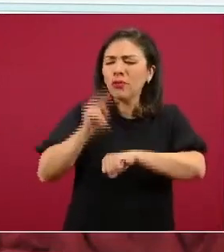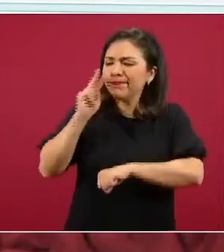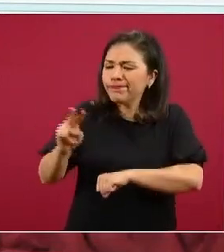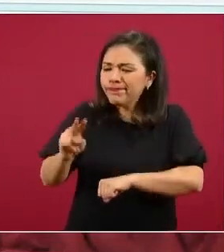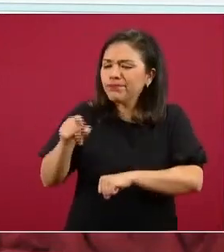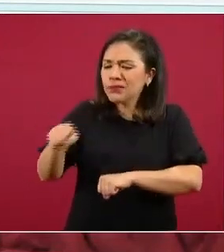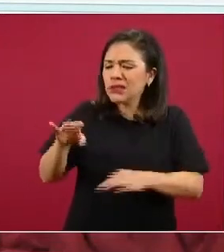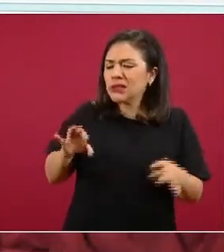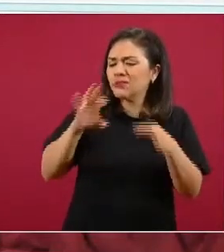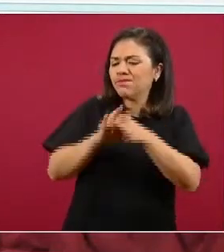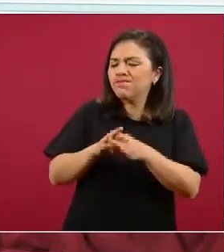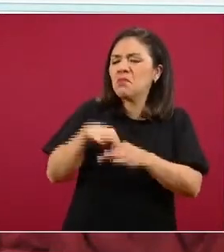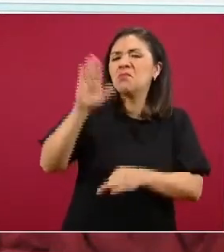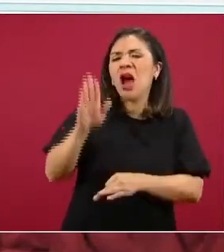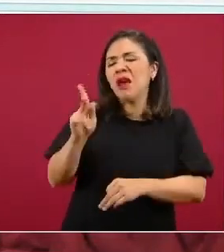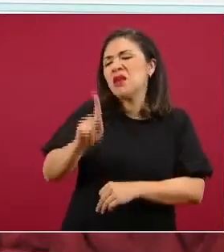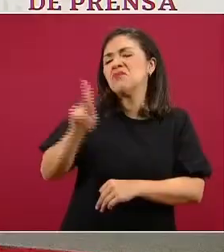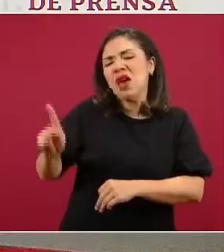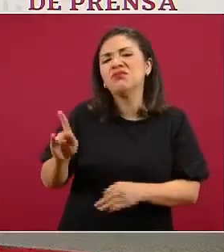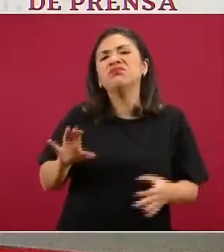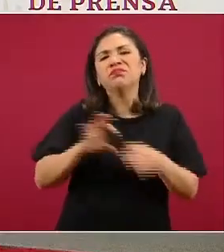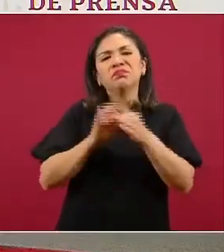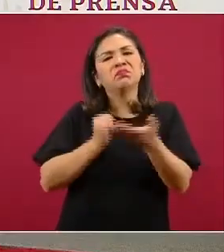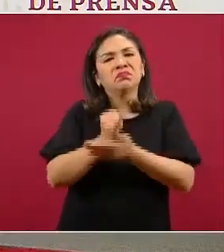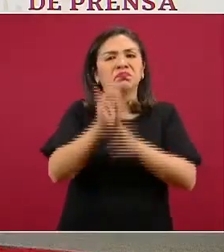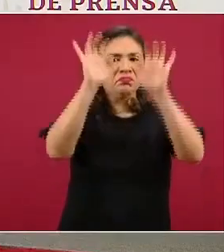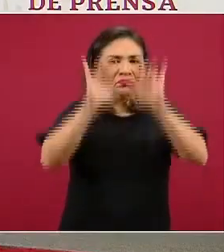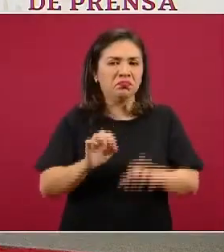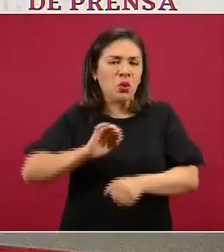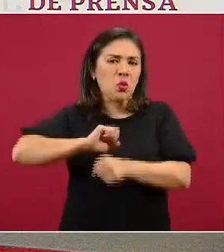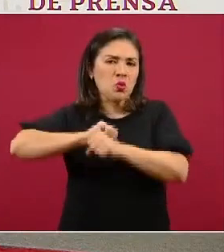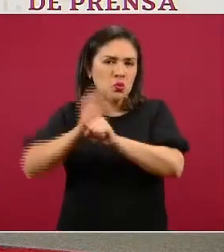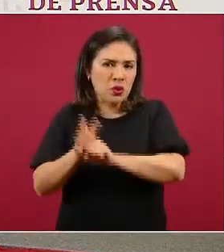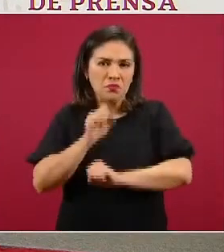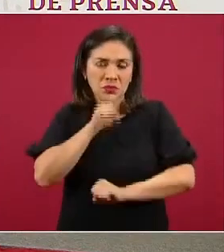por asociación epidemiológica. La siguiente, por favor.